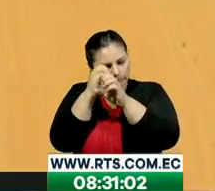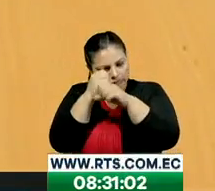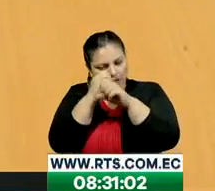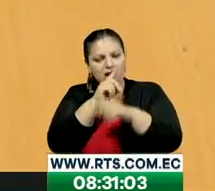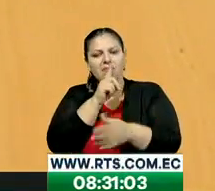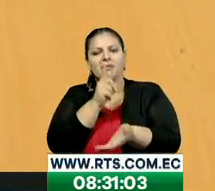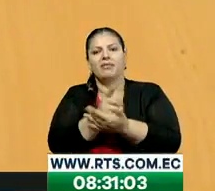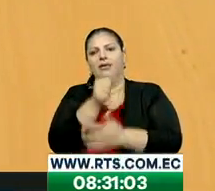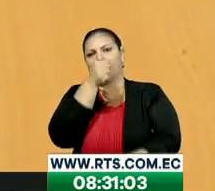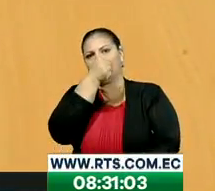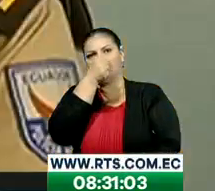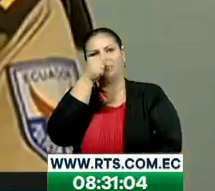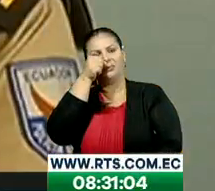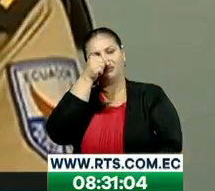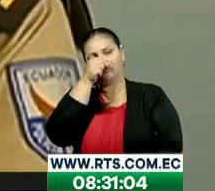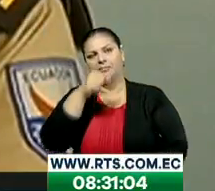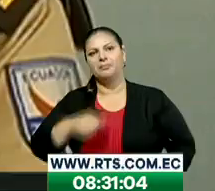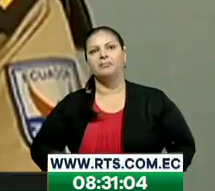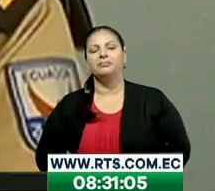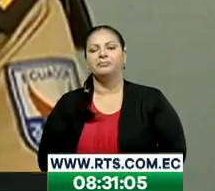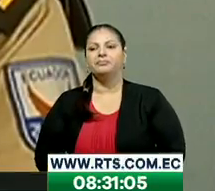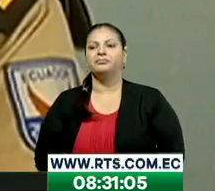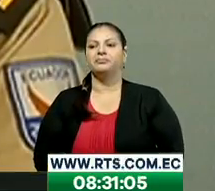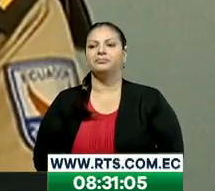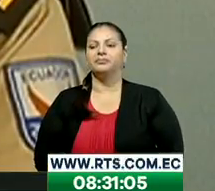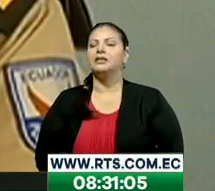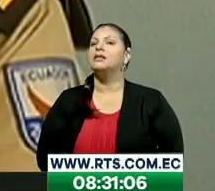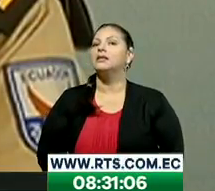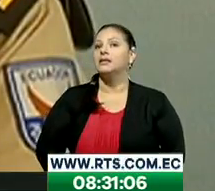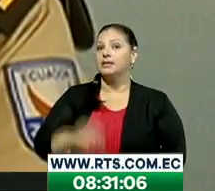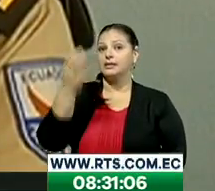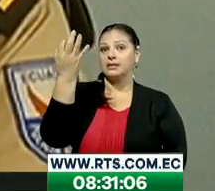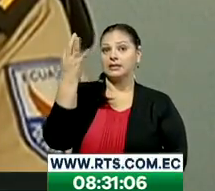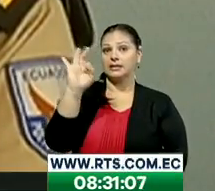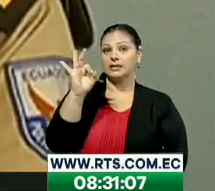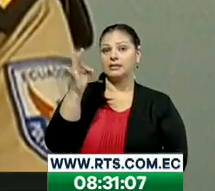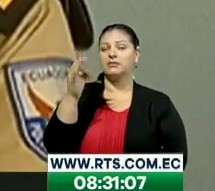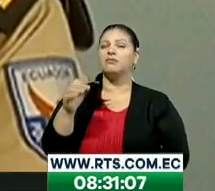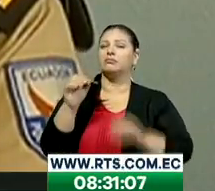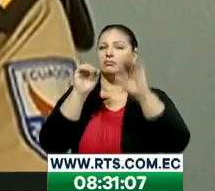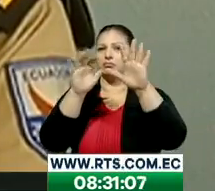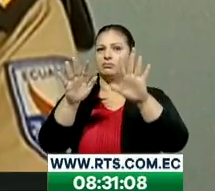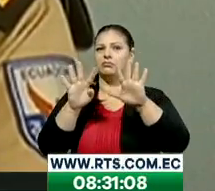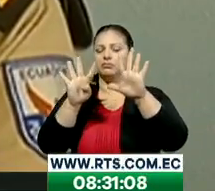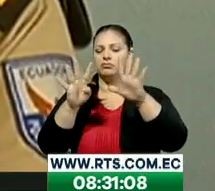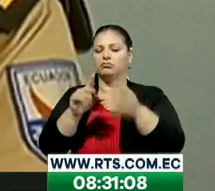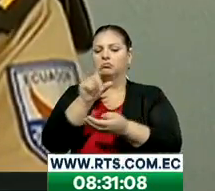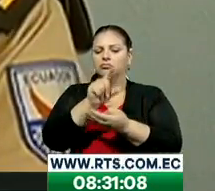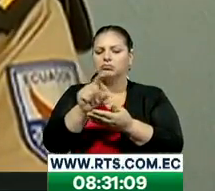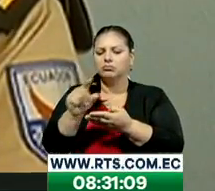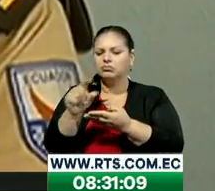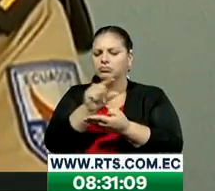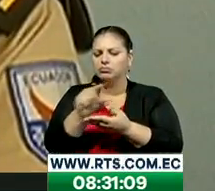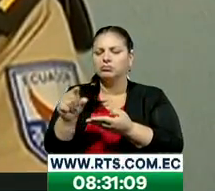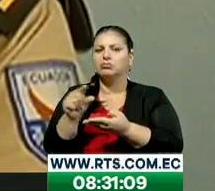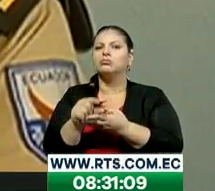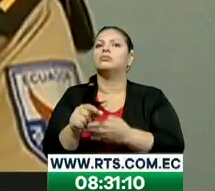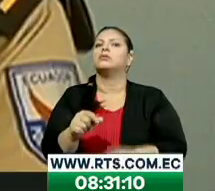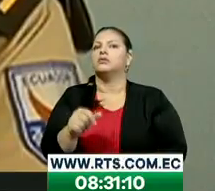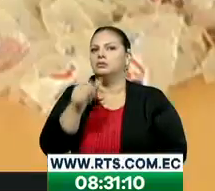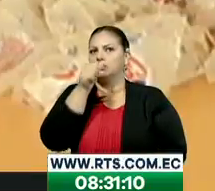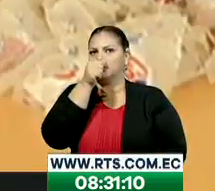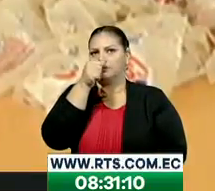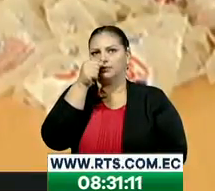dio positivo para heroína. Además, 19 envolturas cilíndricas, tipo cápsulas, que daba positivo para